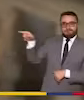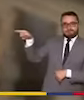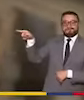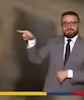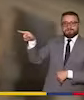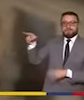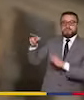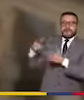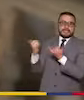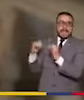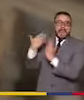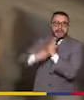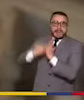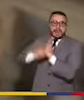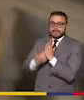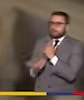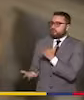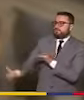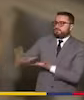Nombre: